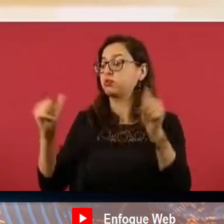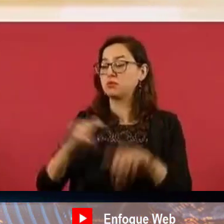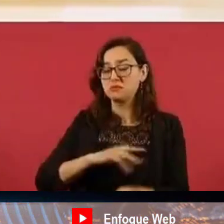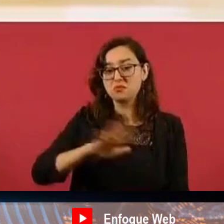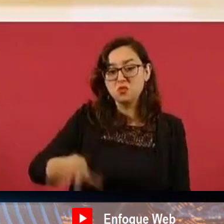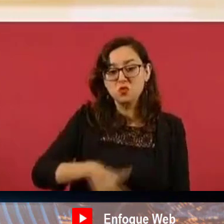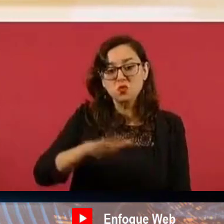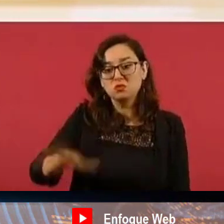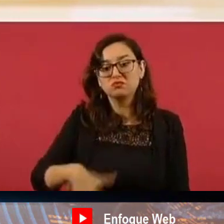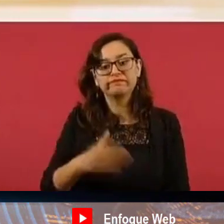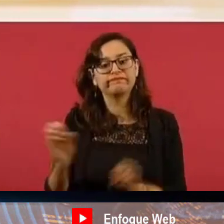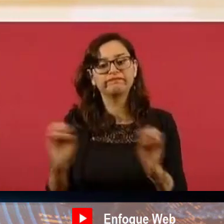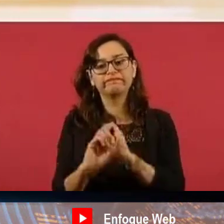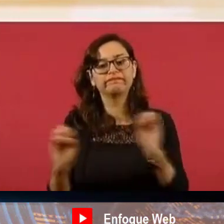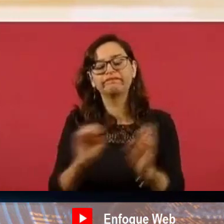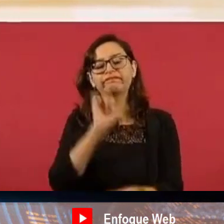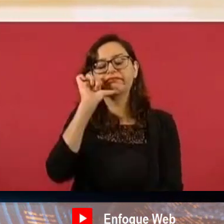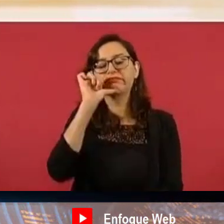como ahora.